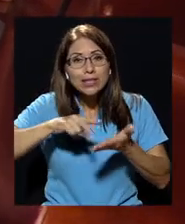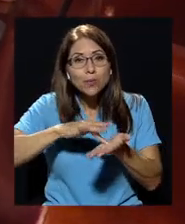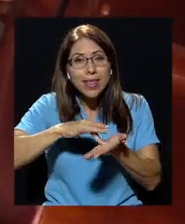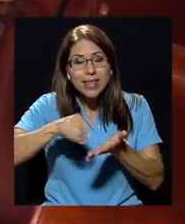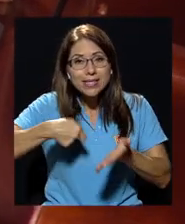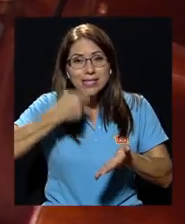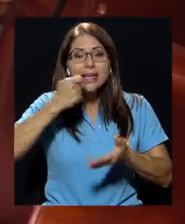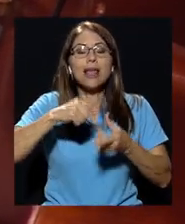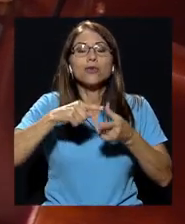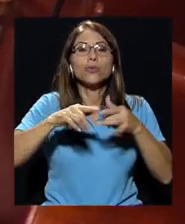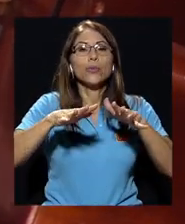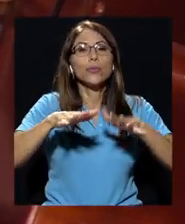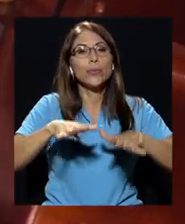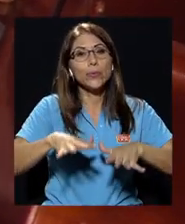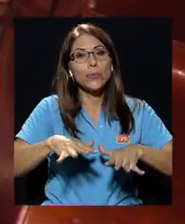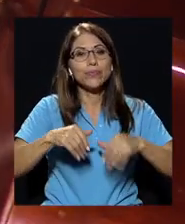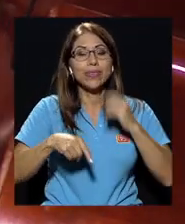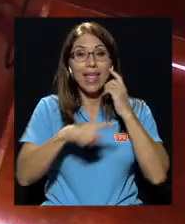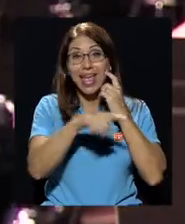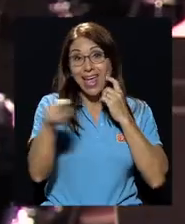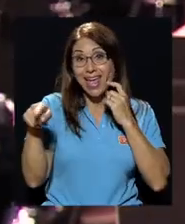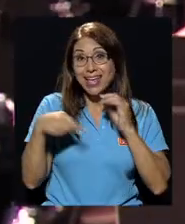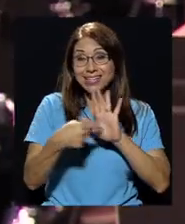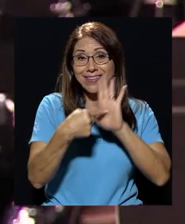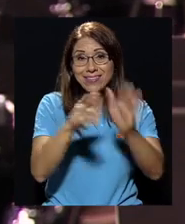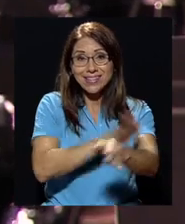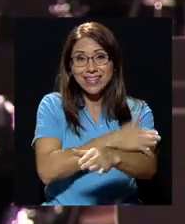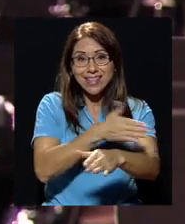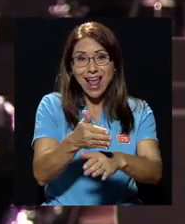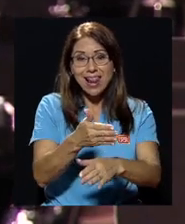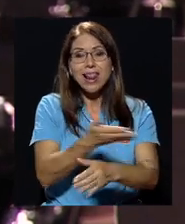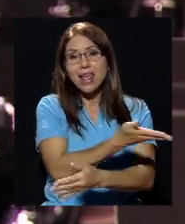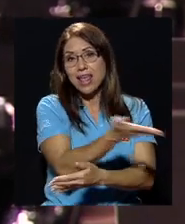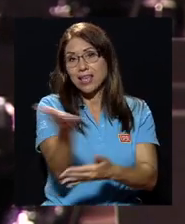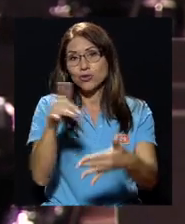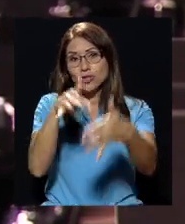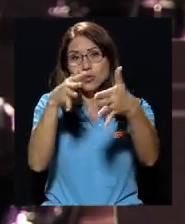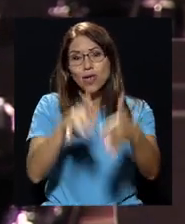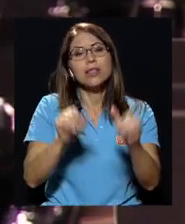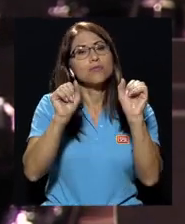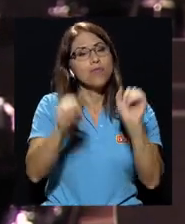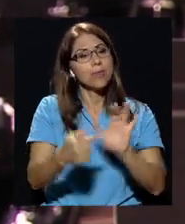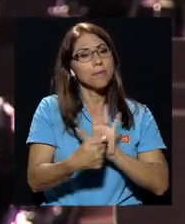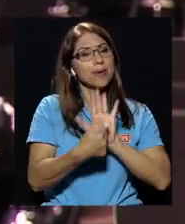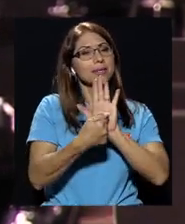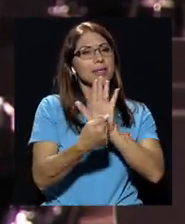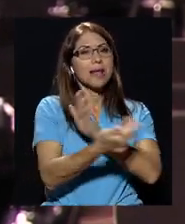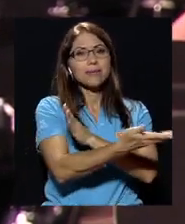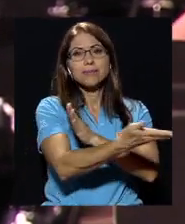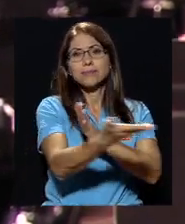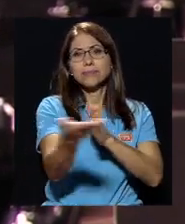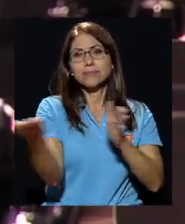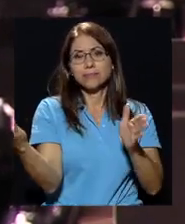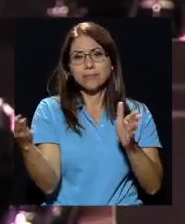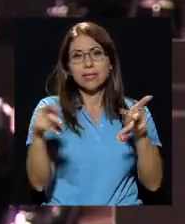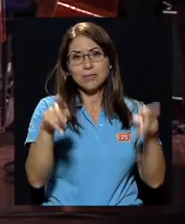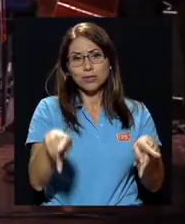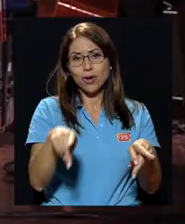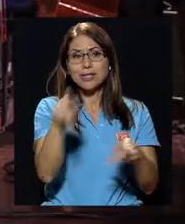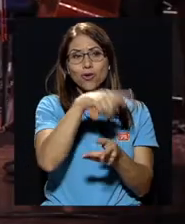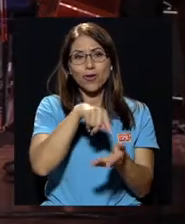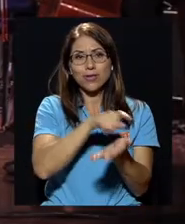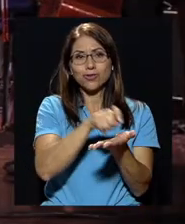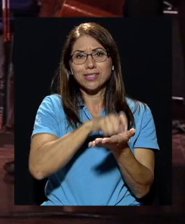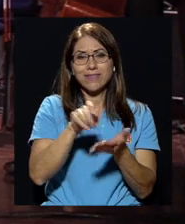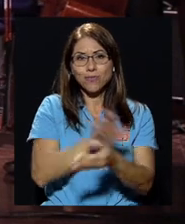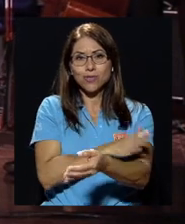los y las estudiantes de composición musical la oportunidad de presentar sus obras nuevas frente al público, a la vez que se fomenta el trabajo